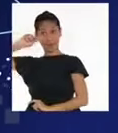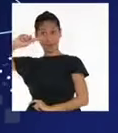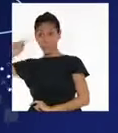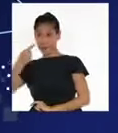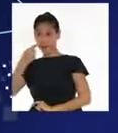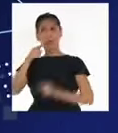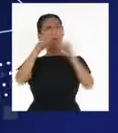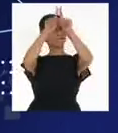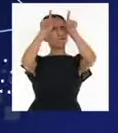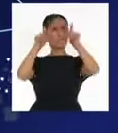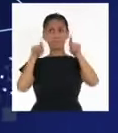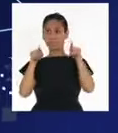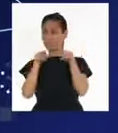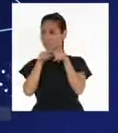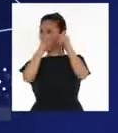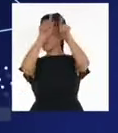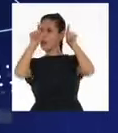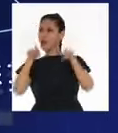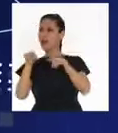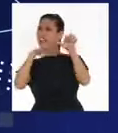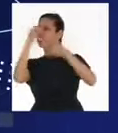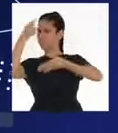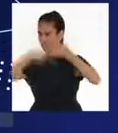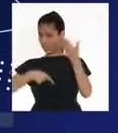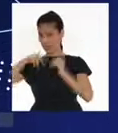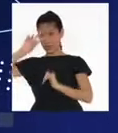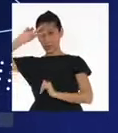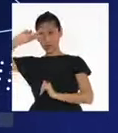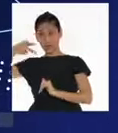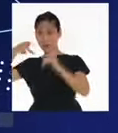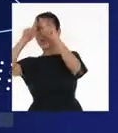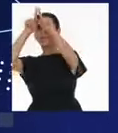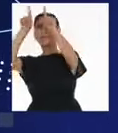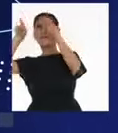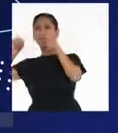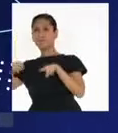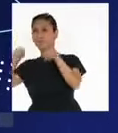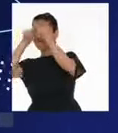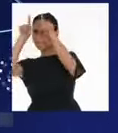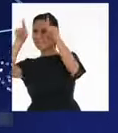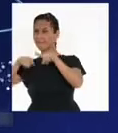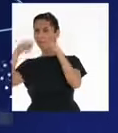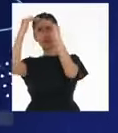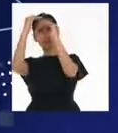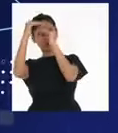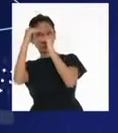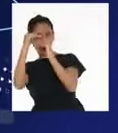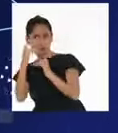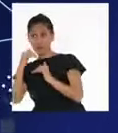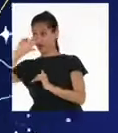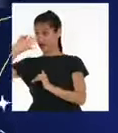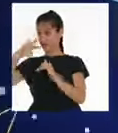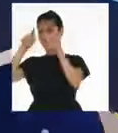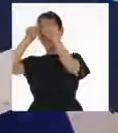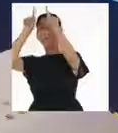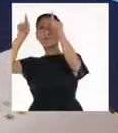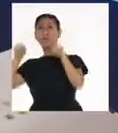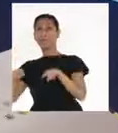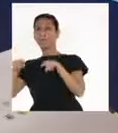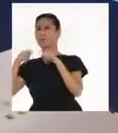actividades. en la segunda columna el conteo y en la tercera columna la frecuencia.